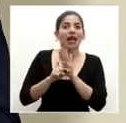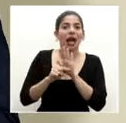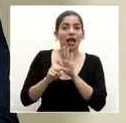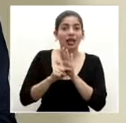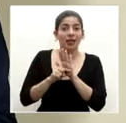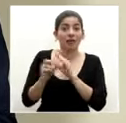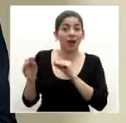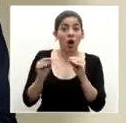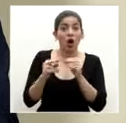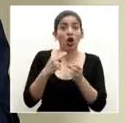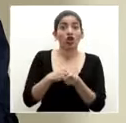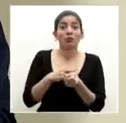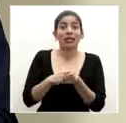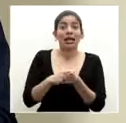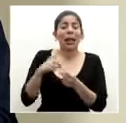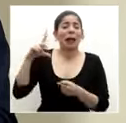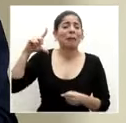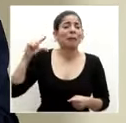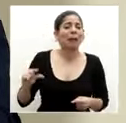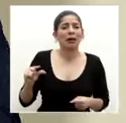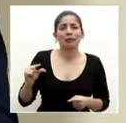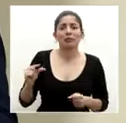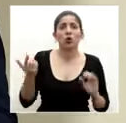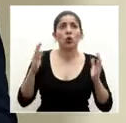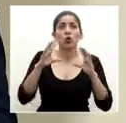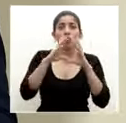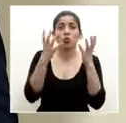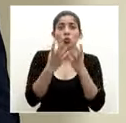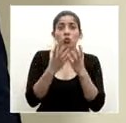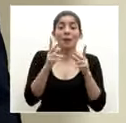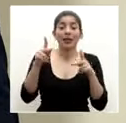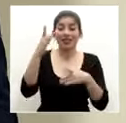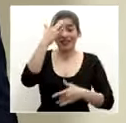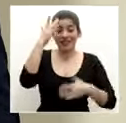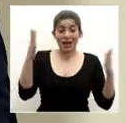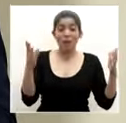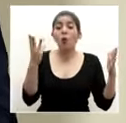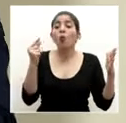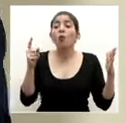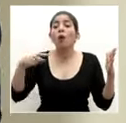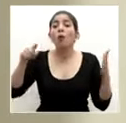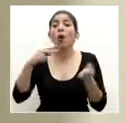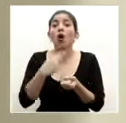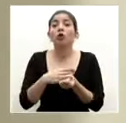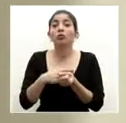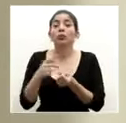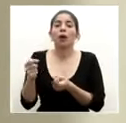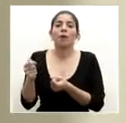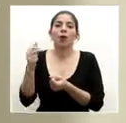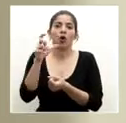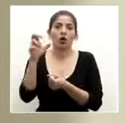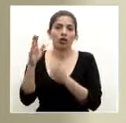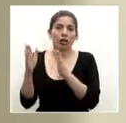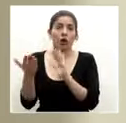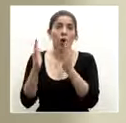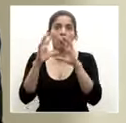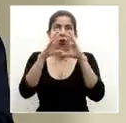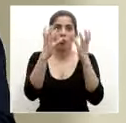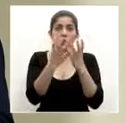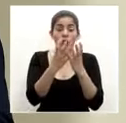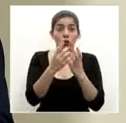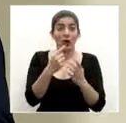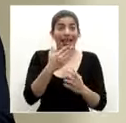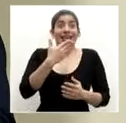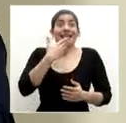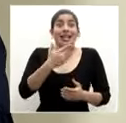hacia un hospital de las más bajas del mundo. No podemos hoy decir que eso es a causa de